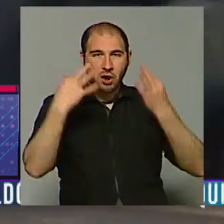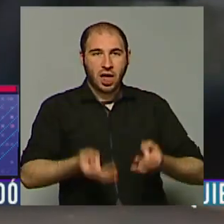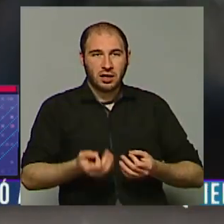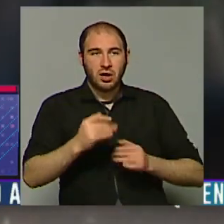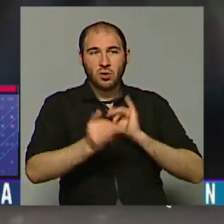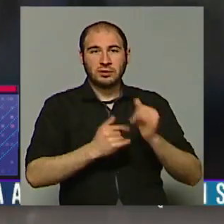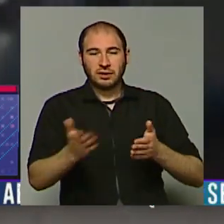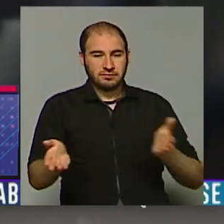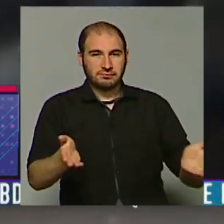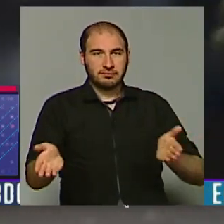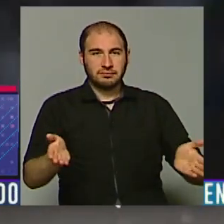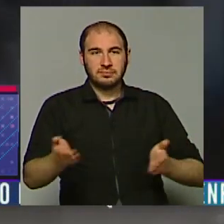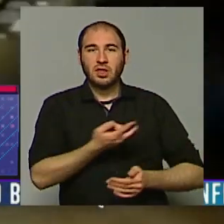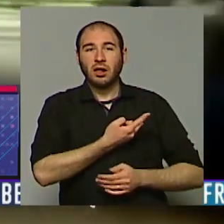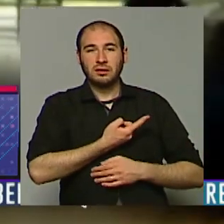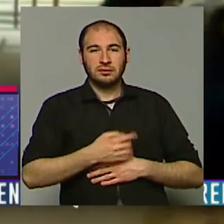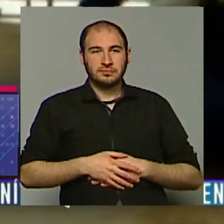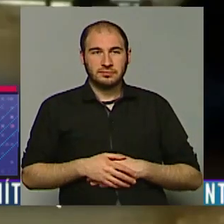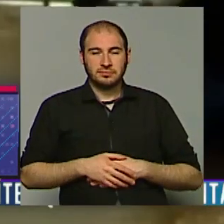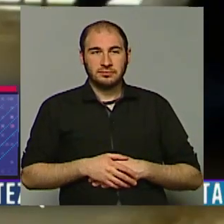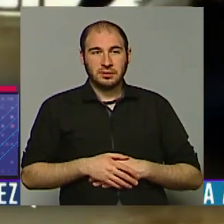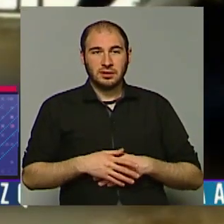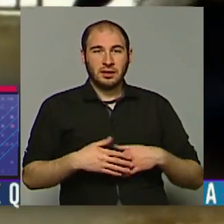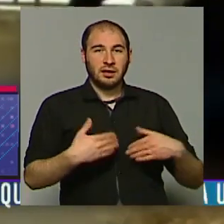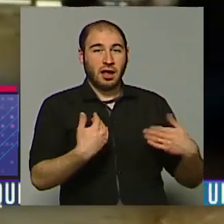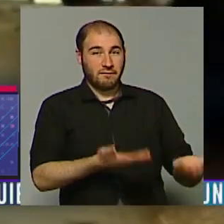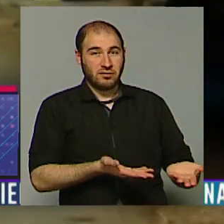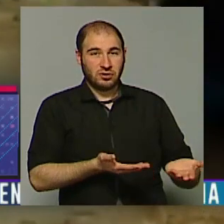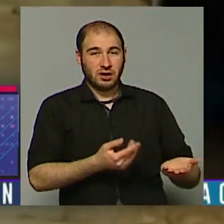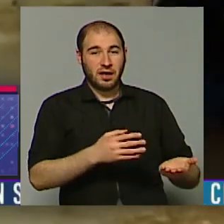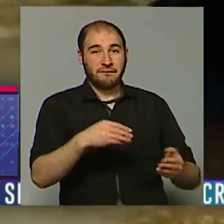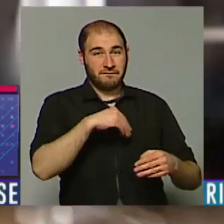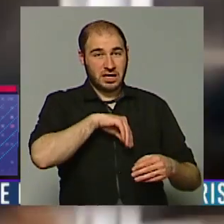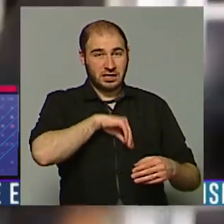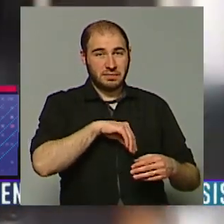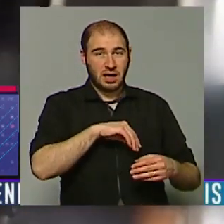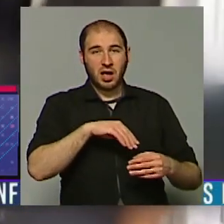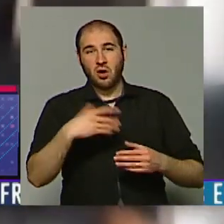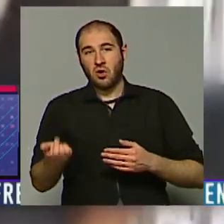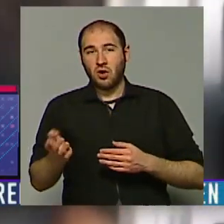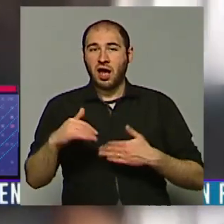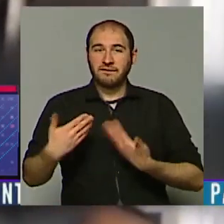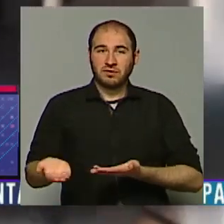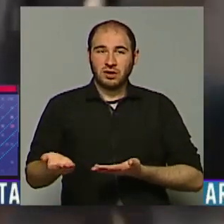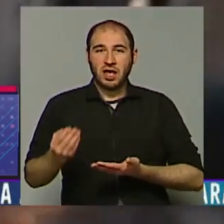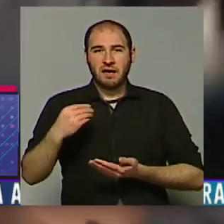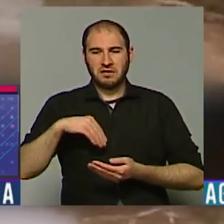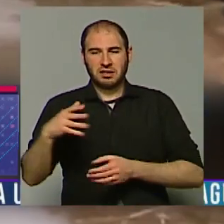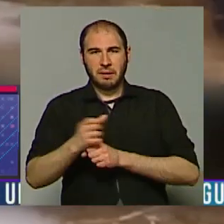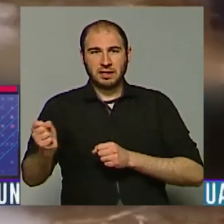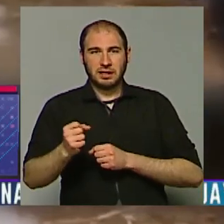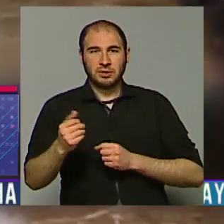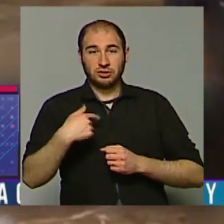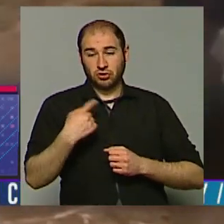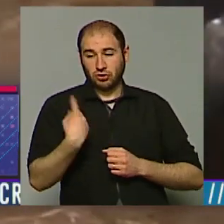plantearnos de qué lado queremos estar. ¿Bien? Es del lado de la víctima o del lado del victimario, porque por más que no